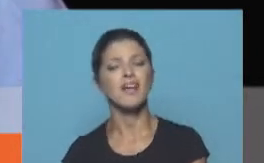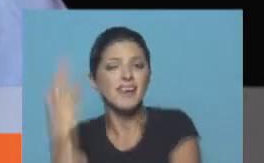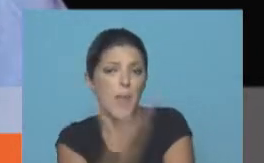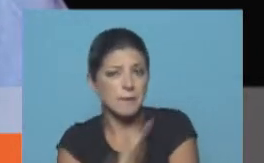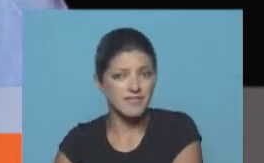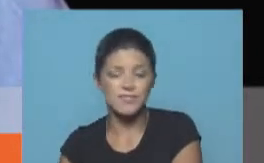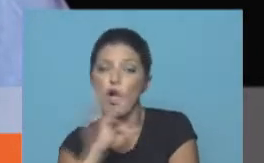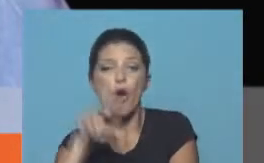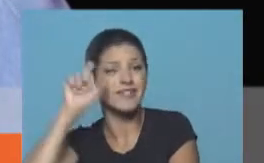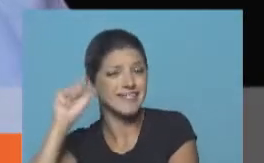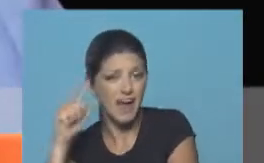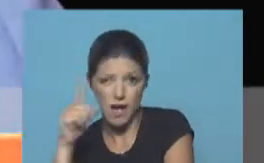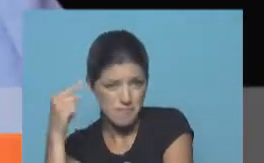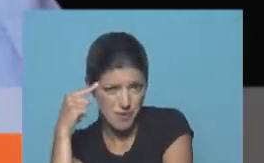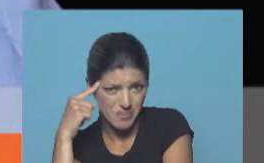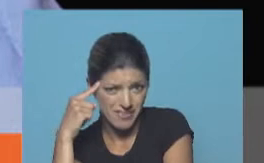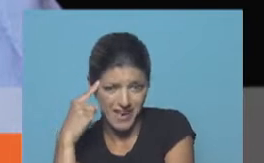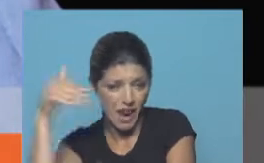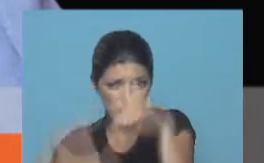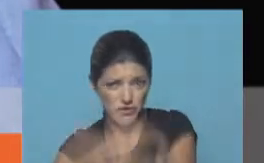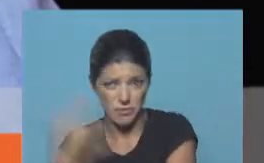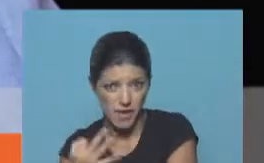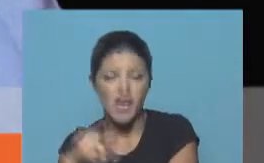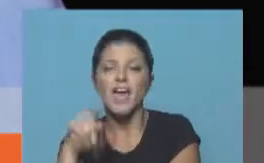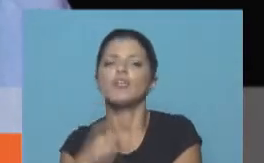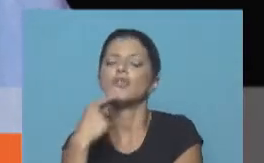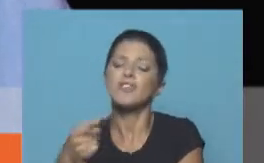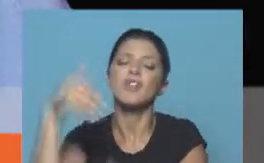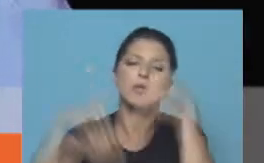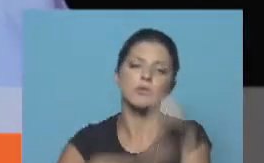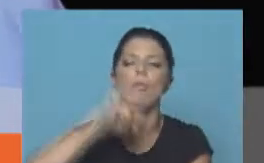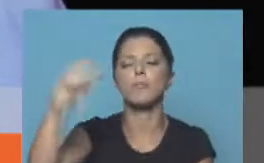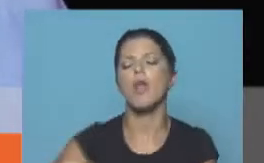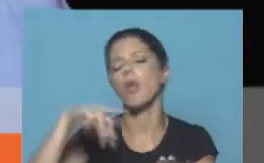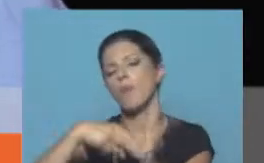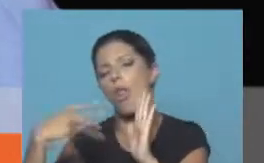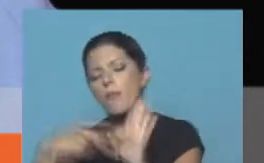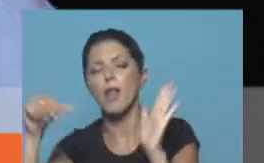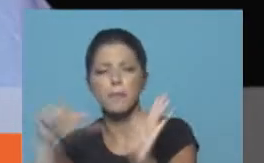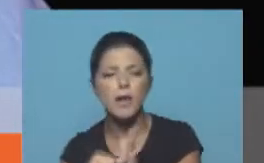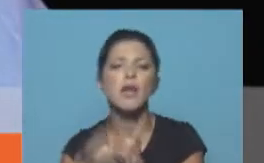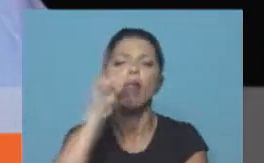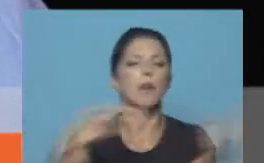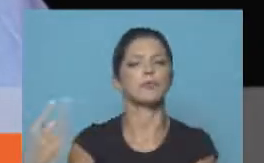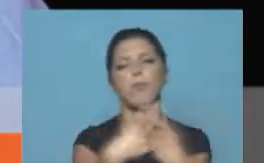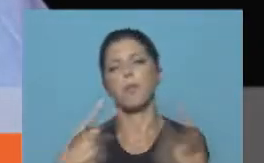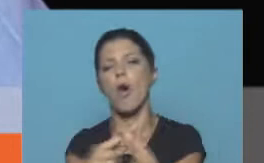lo ha dicho. Él cree que las elecciones desgastan a los países, enfrentan a la gente, que debería haber un solo